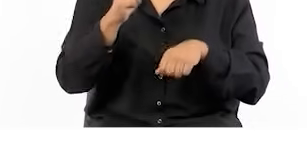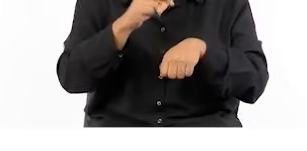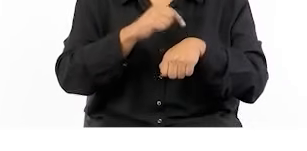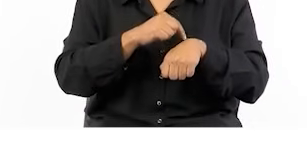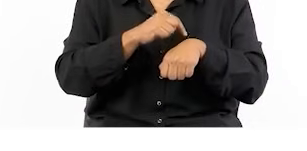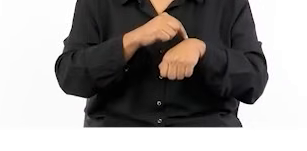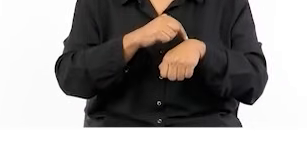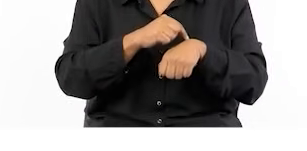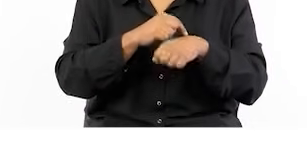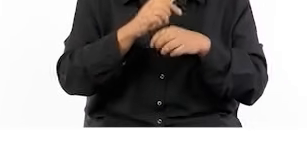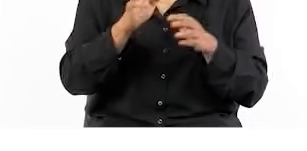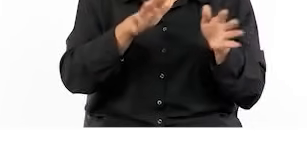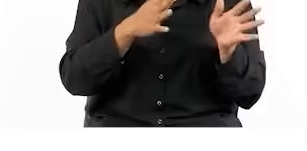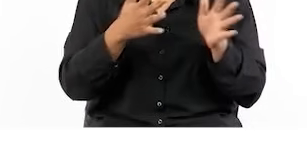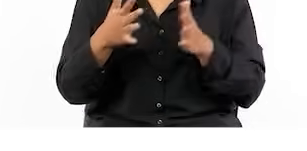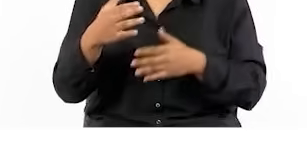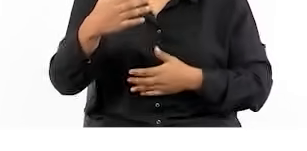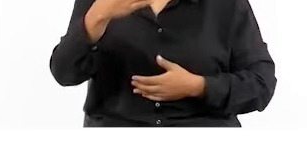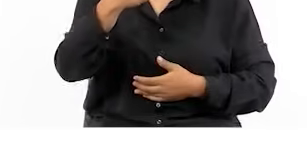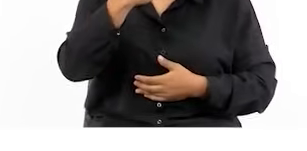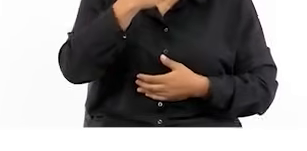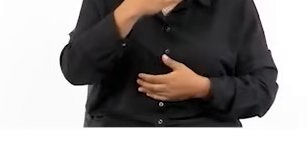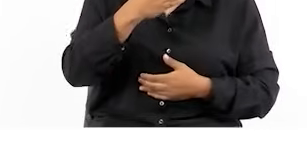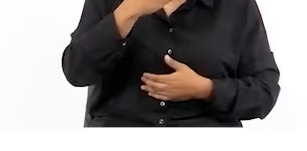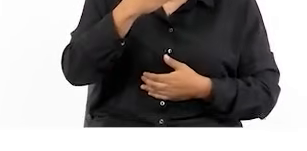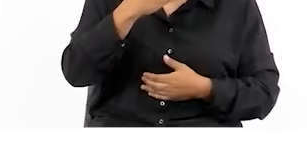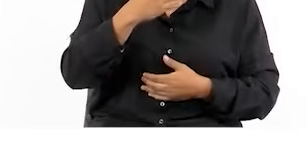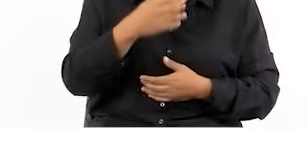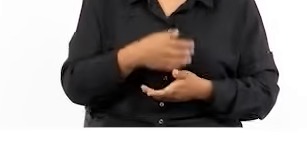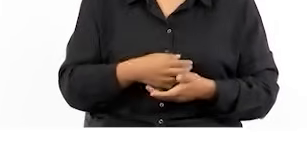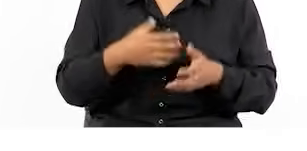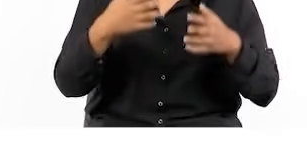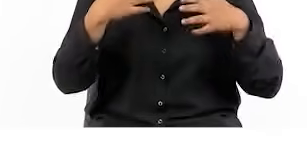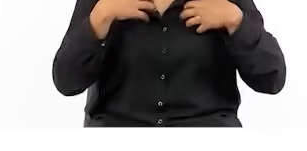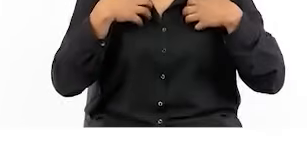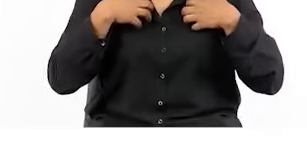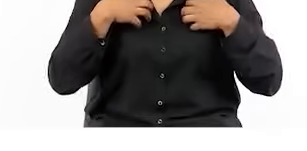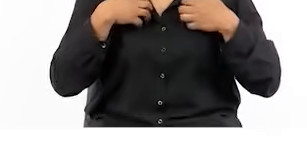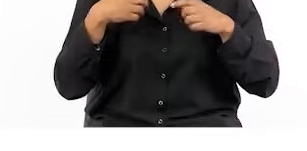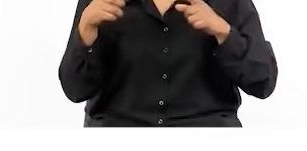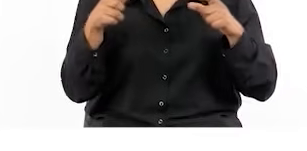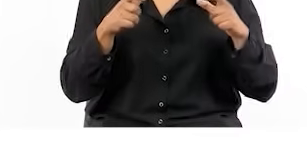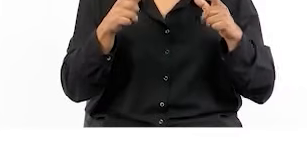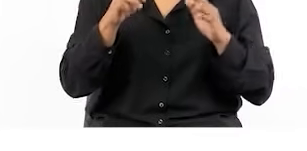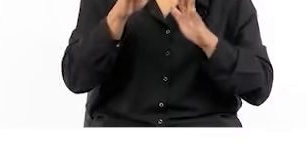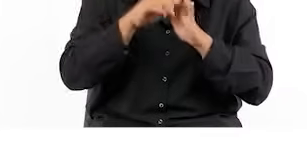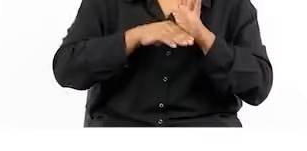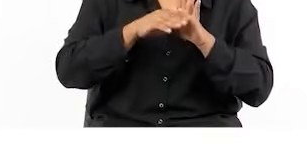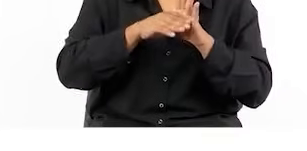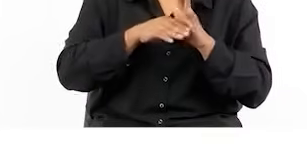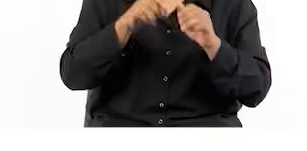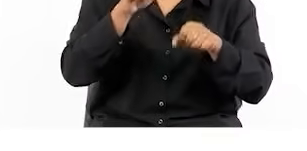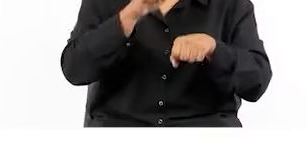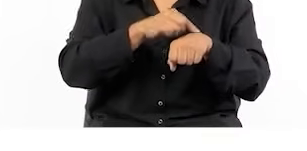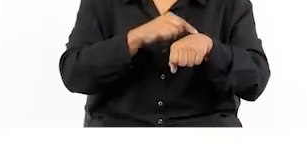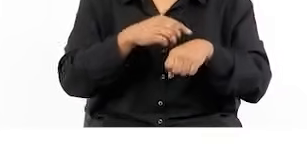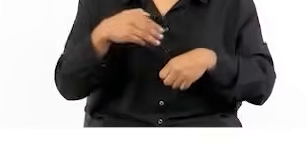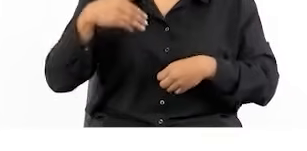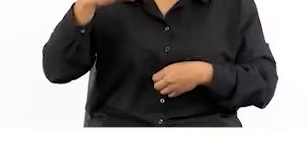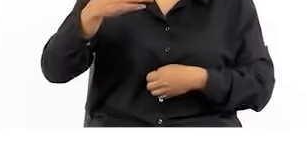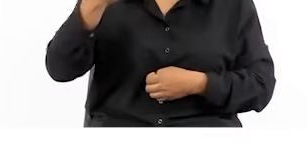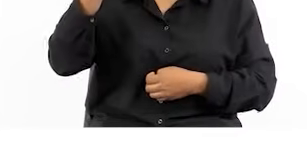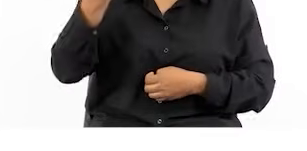una estructura temporal. A veces se nos hace difícil, debido a que nuestra vida es tan corta